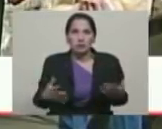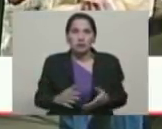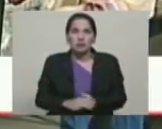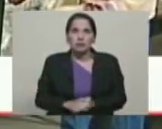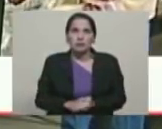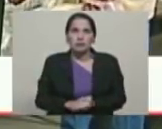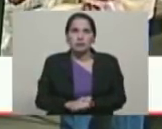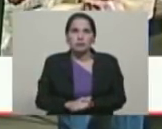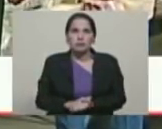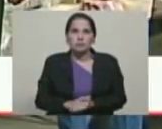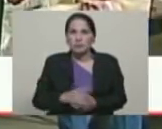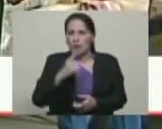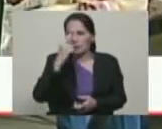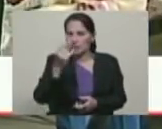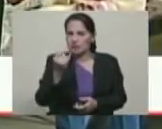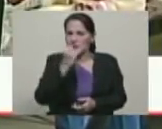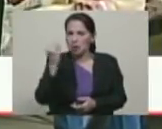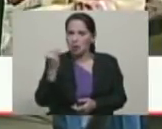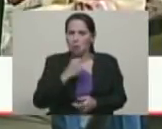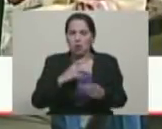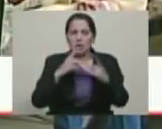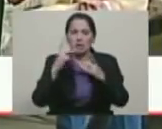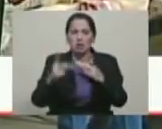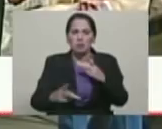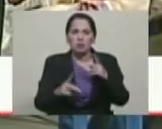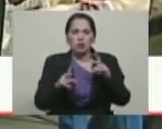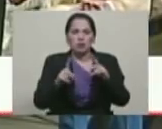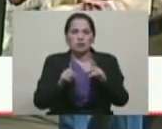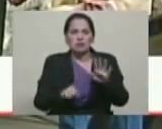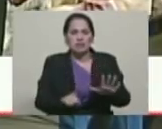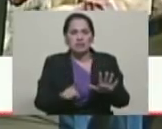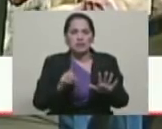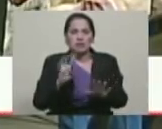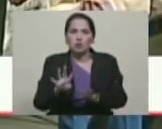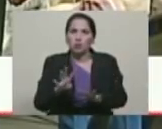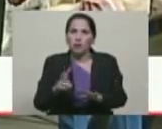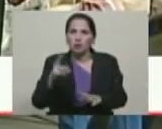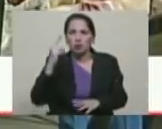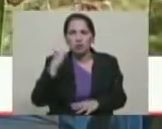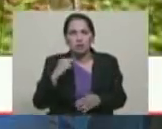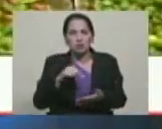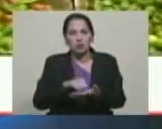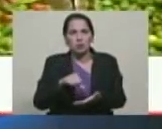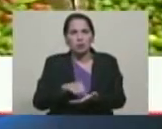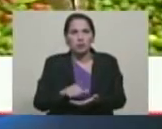Zamora, kilómetro 64 de Ciudad Bolívar. Adelante, compañero gobernador.